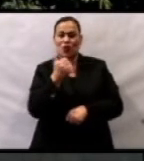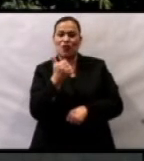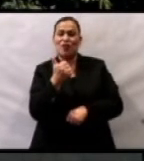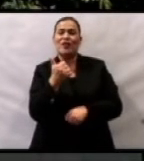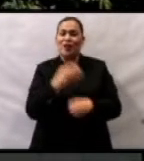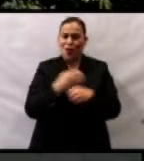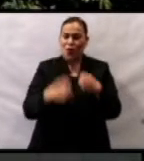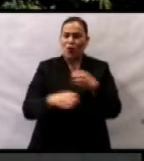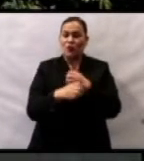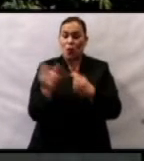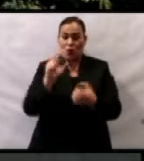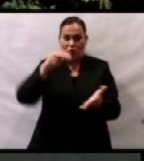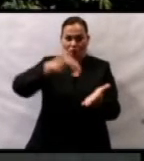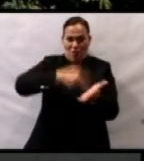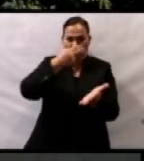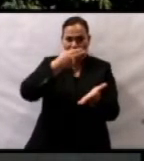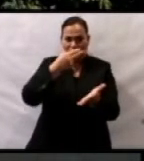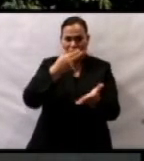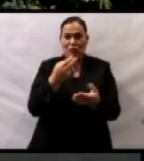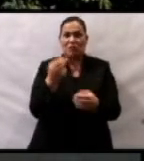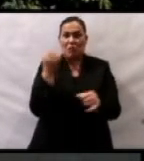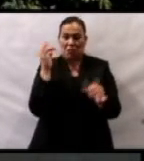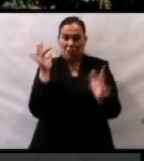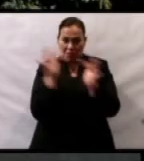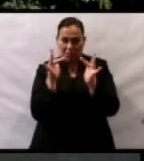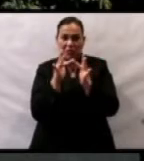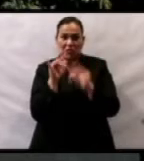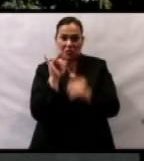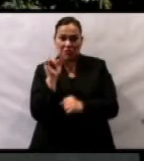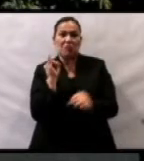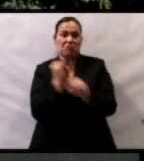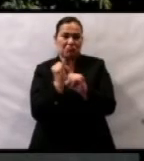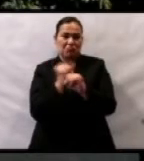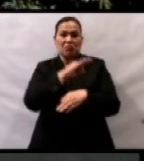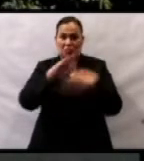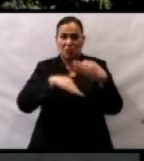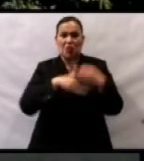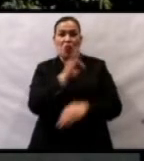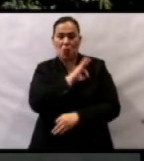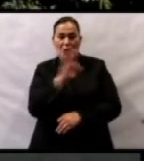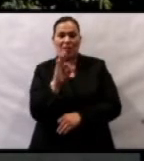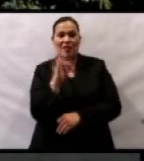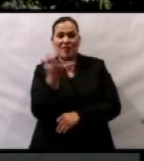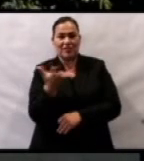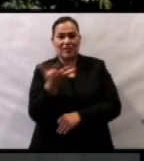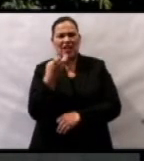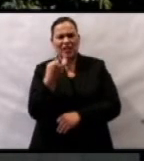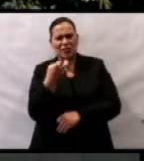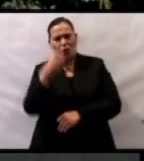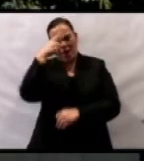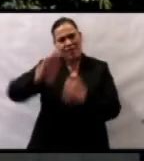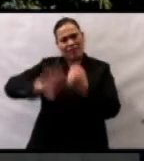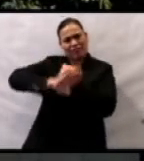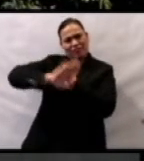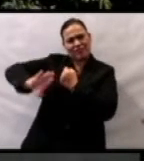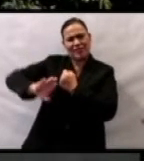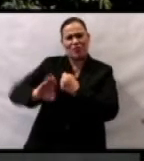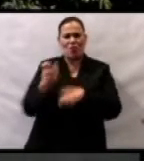firmar digitalmente los documentos que expedimos. Es una herramienta encaminada al combate de la corrupción.